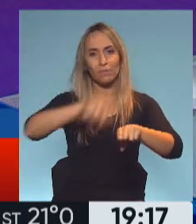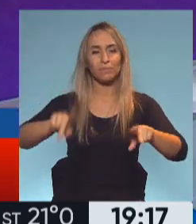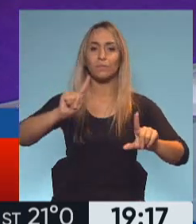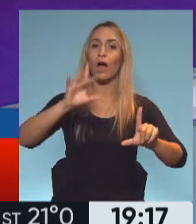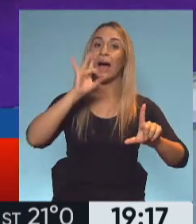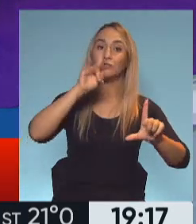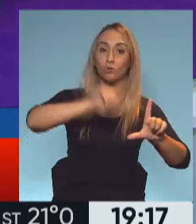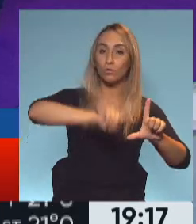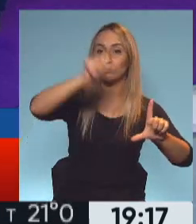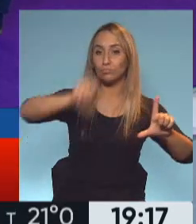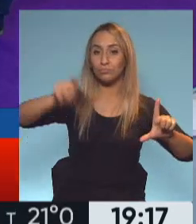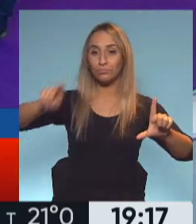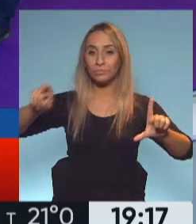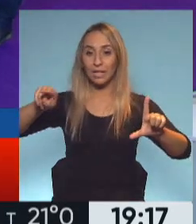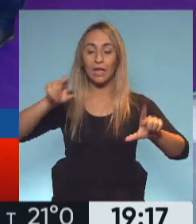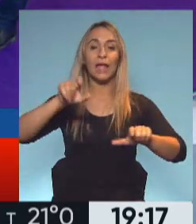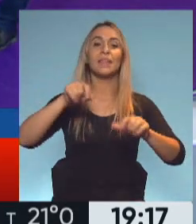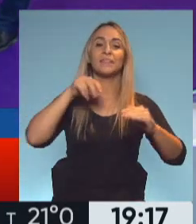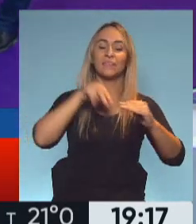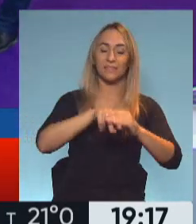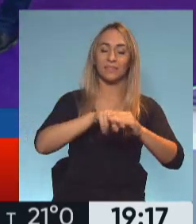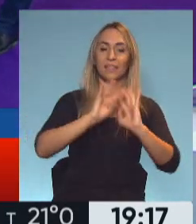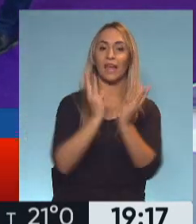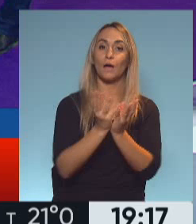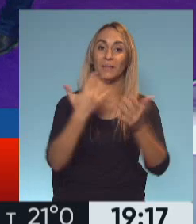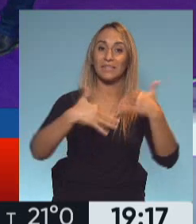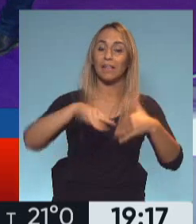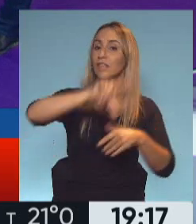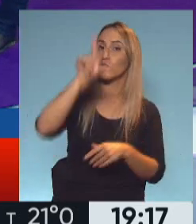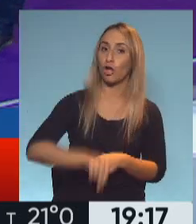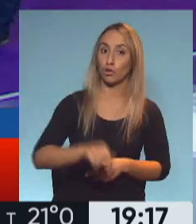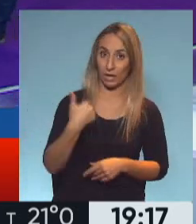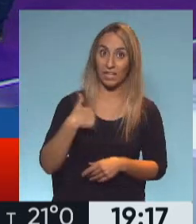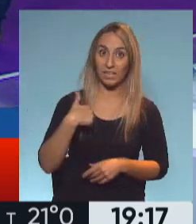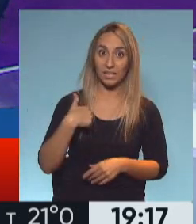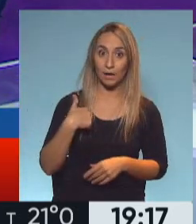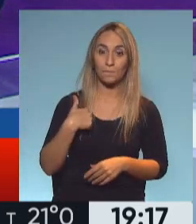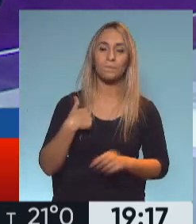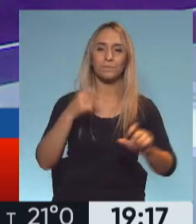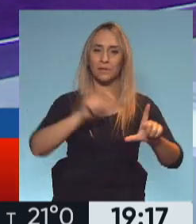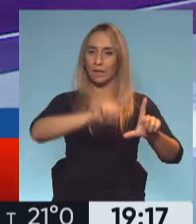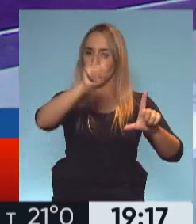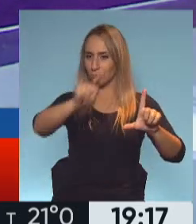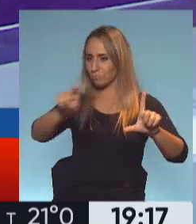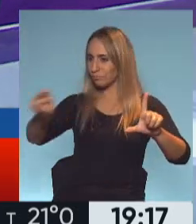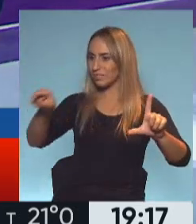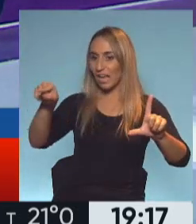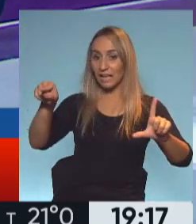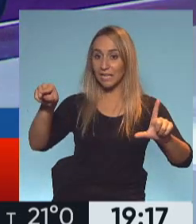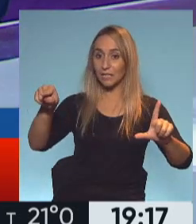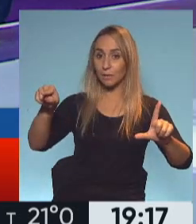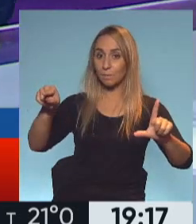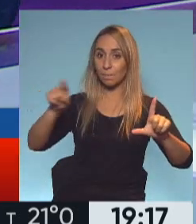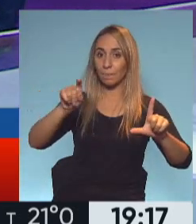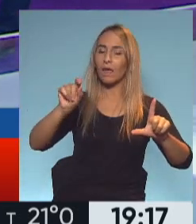Sí. ¿Sí? En la ocupación de camas de terapia intensiva en todo el país. Si se fija allá cerquita suyo, la curva